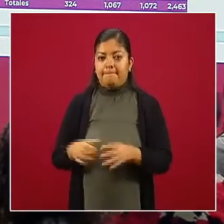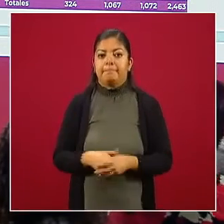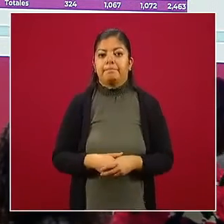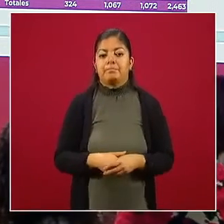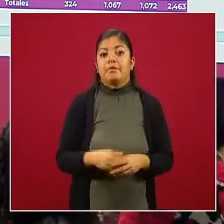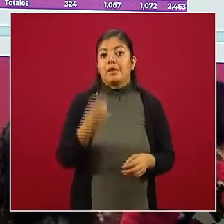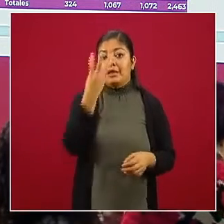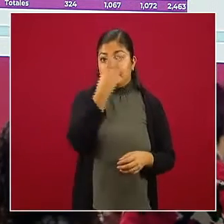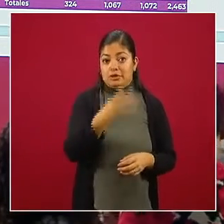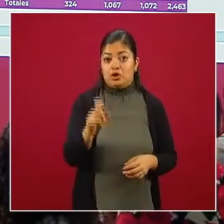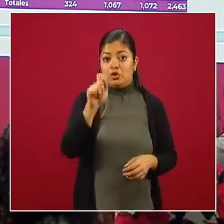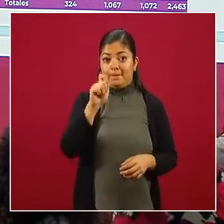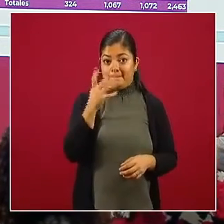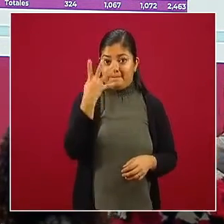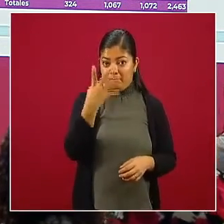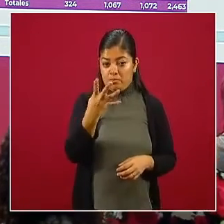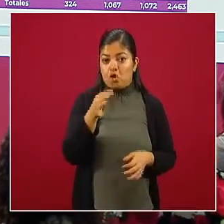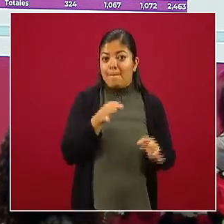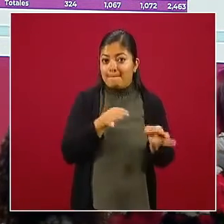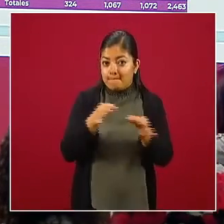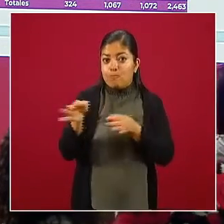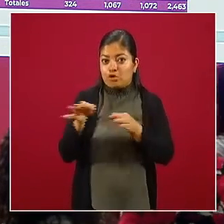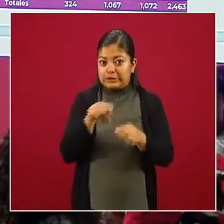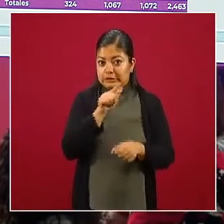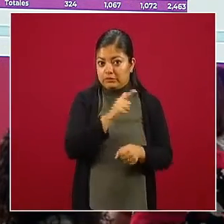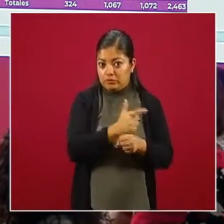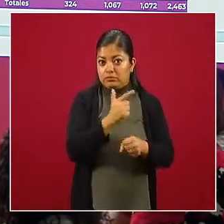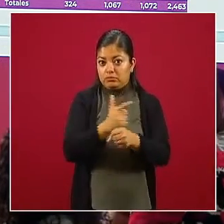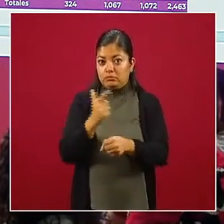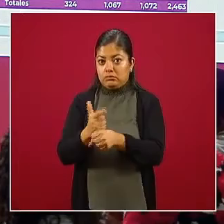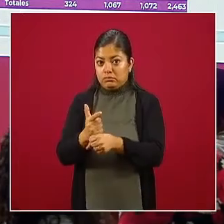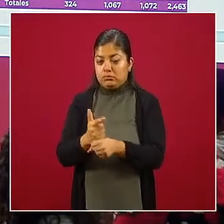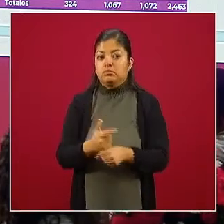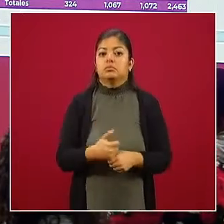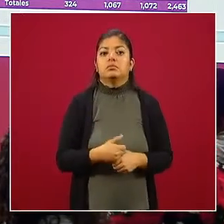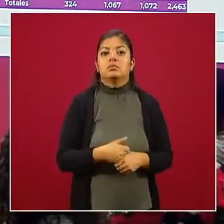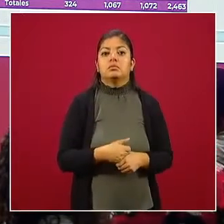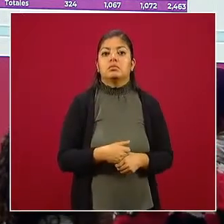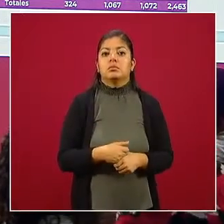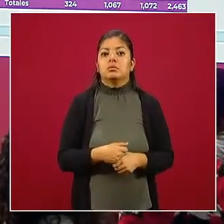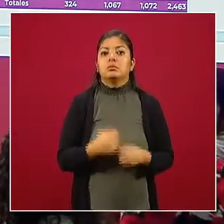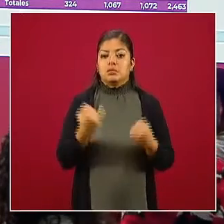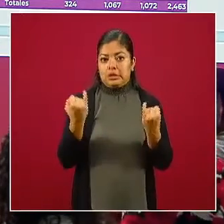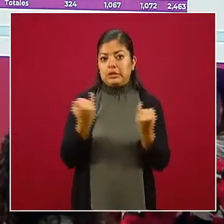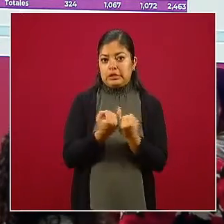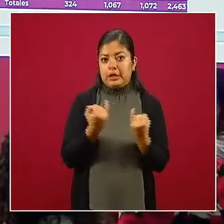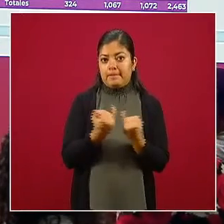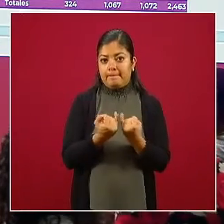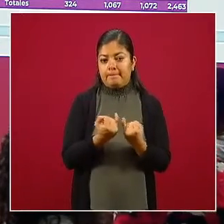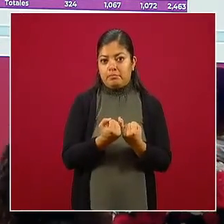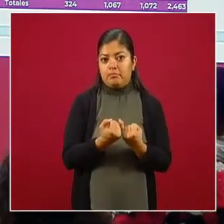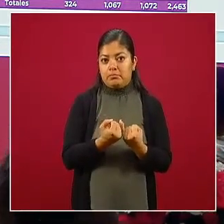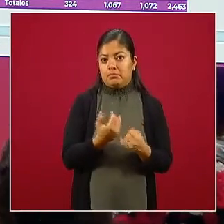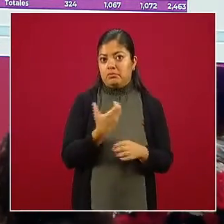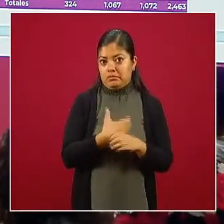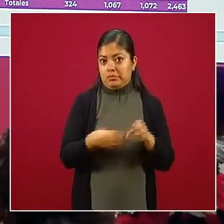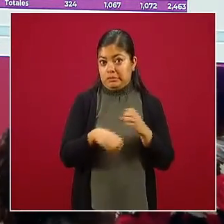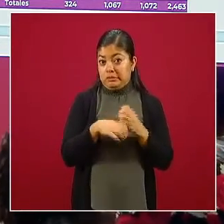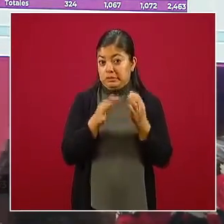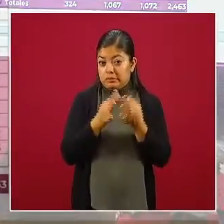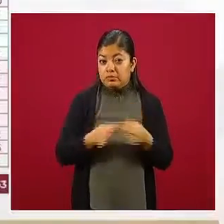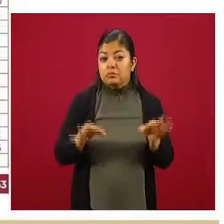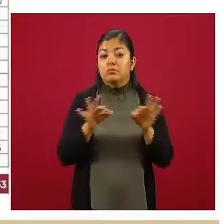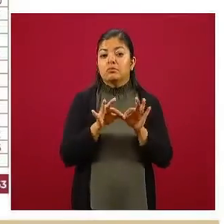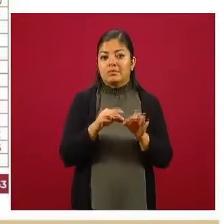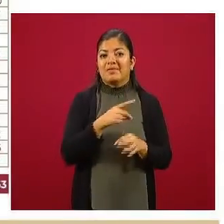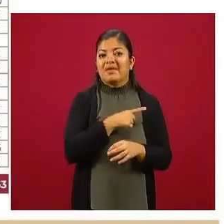324 son los seleccionados con esta categoría y también una cosa muy importante es garantizar que